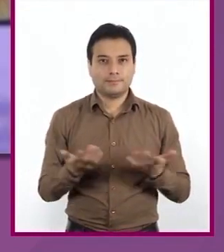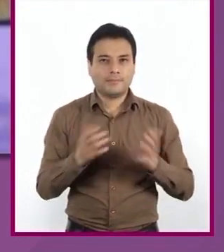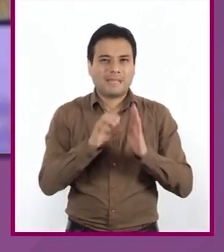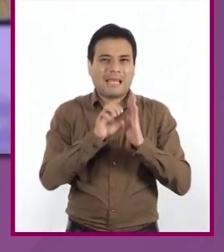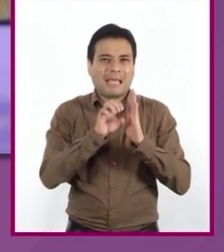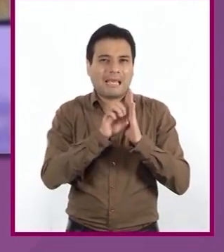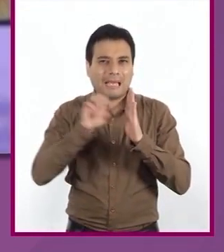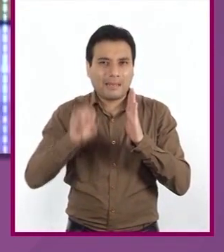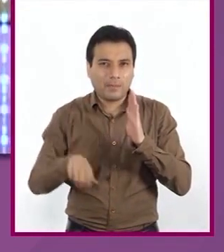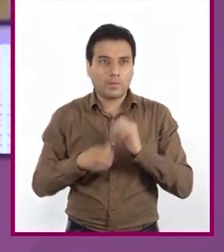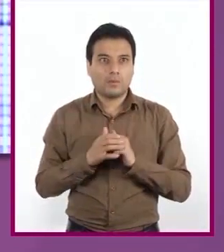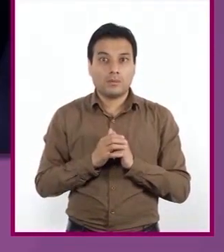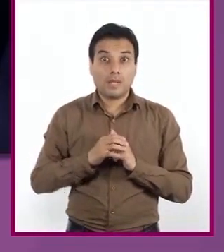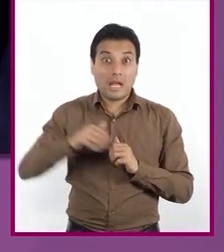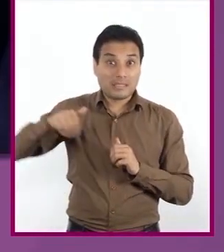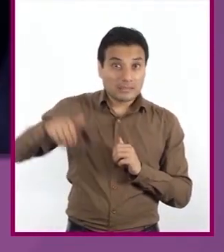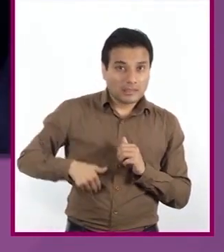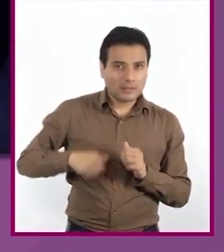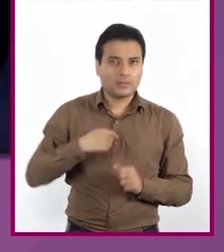un accidente eléctrico?